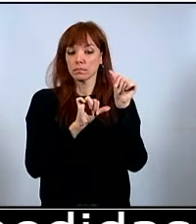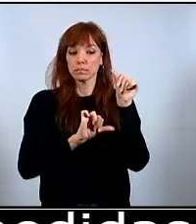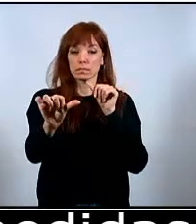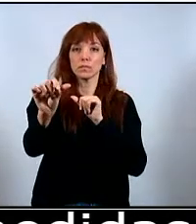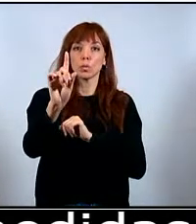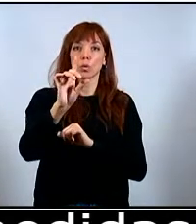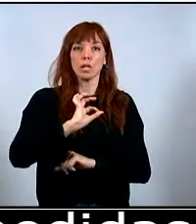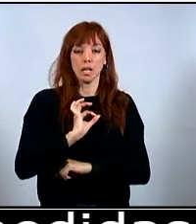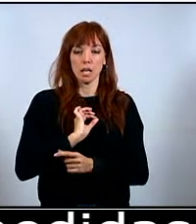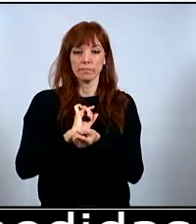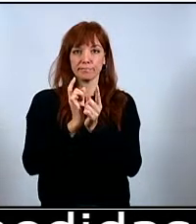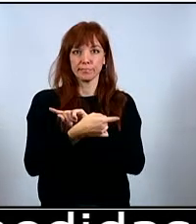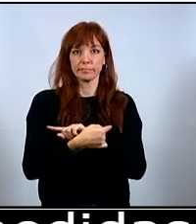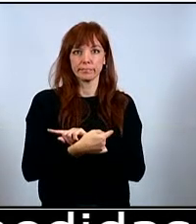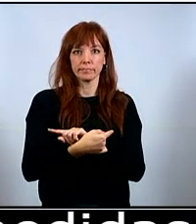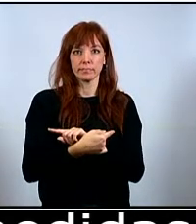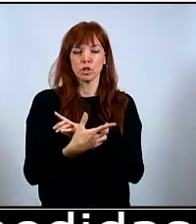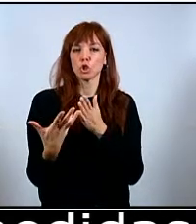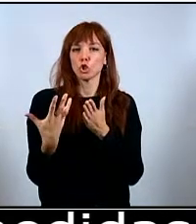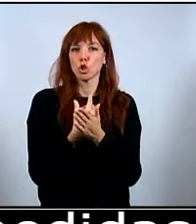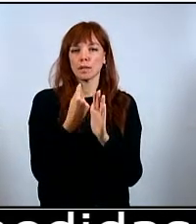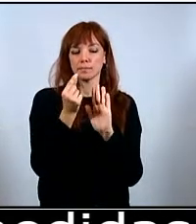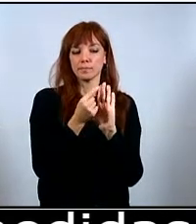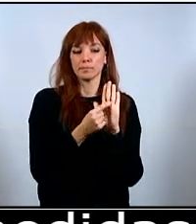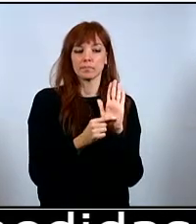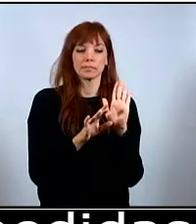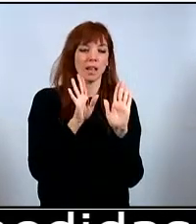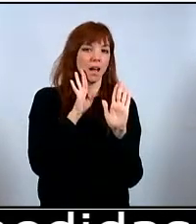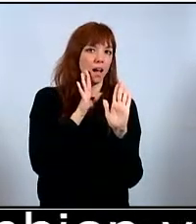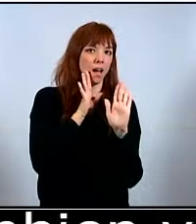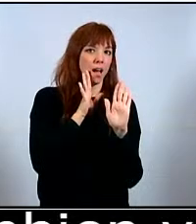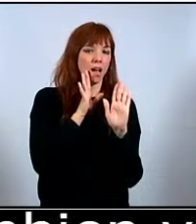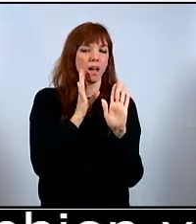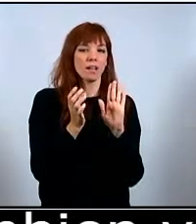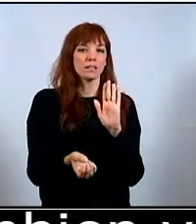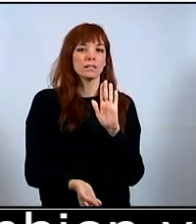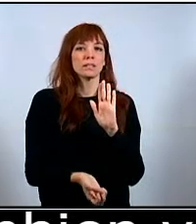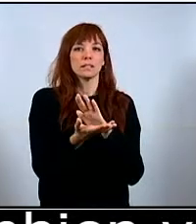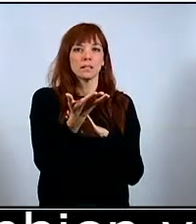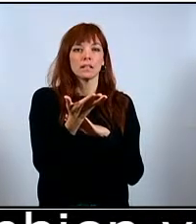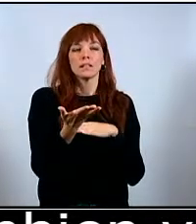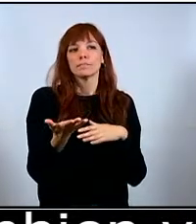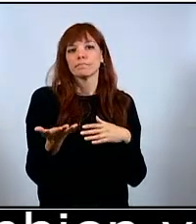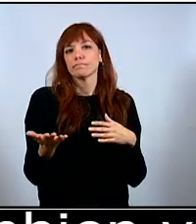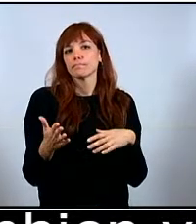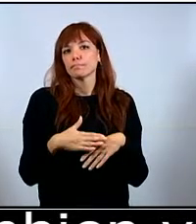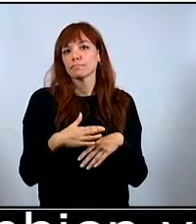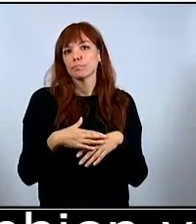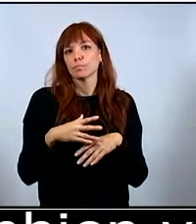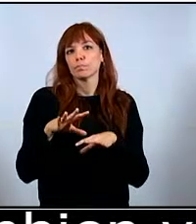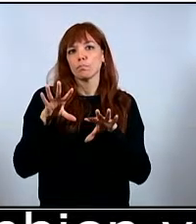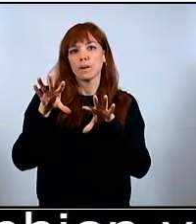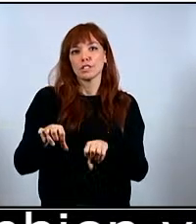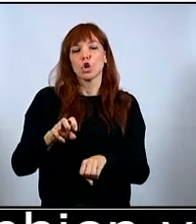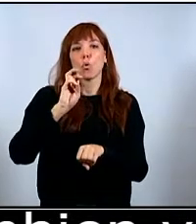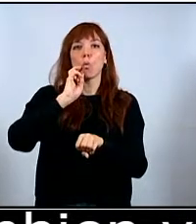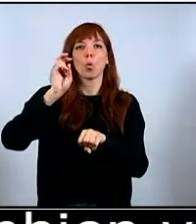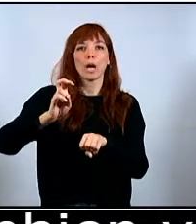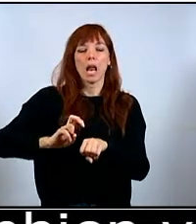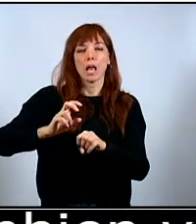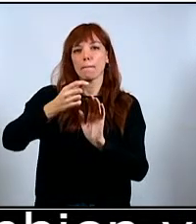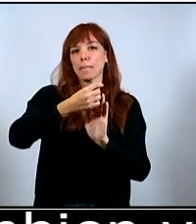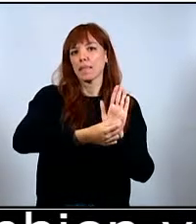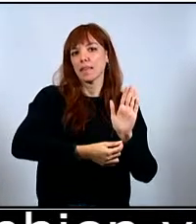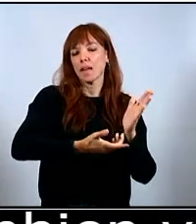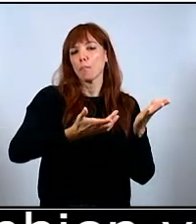enero cambien y todas estas medidas que se aplicaron a raíz de la invasión de Ucrania, es decir, el IVA reducido